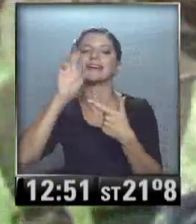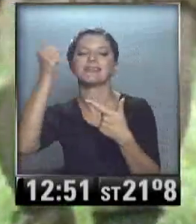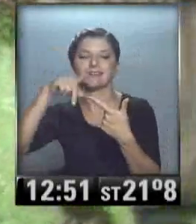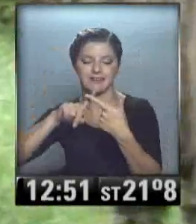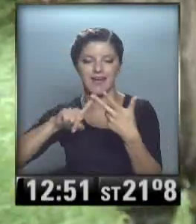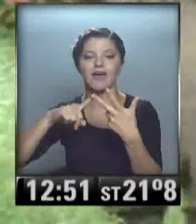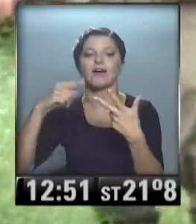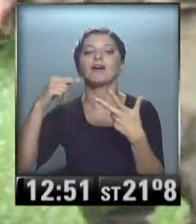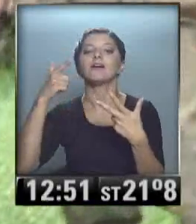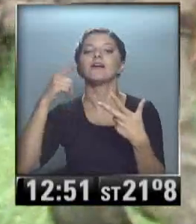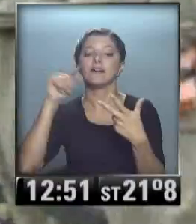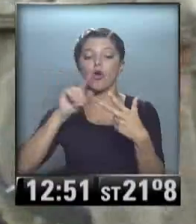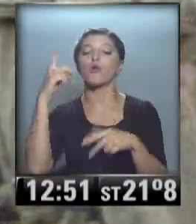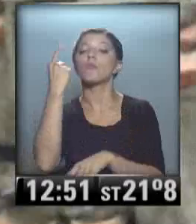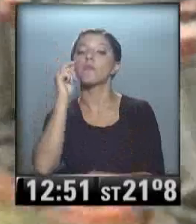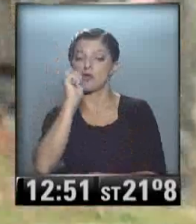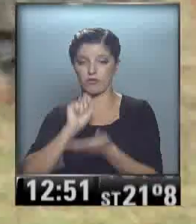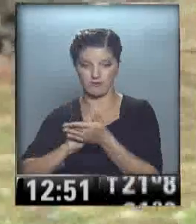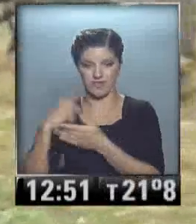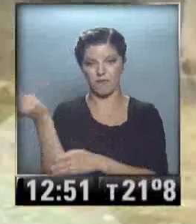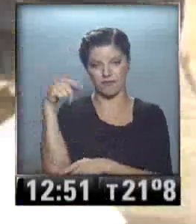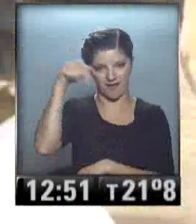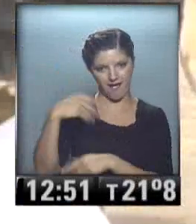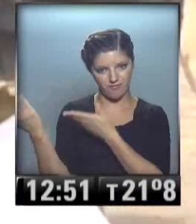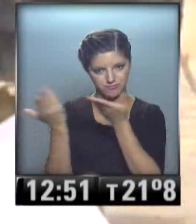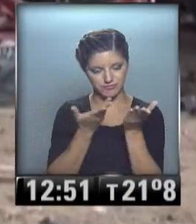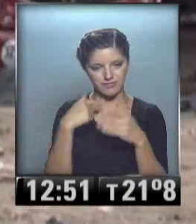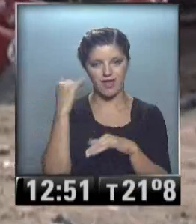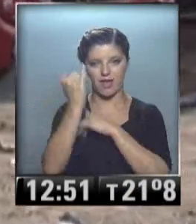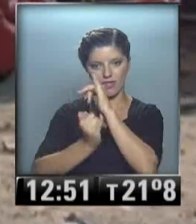kurdo Mehmet Ali Dogan. Además,